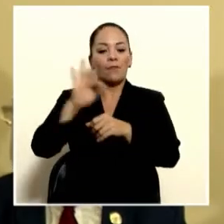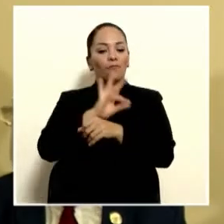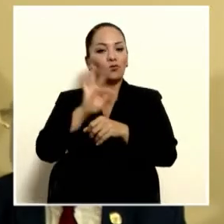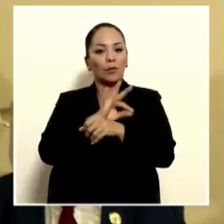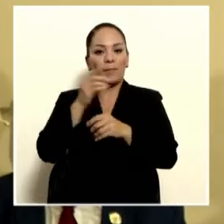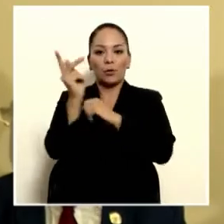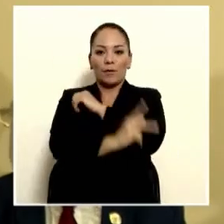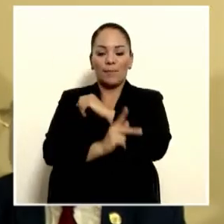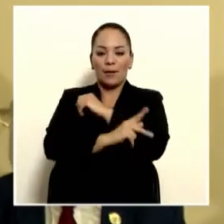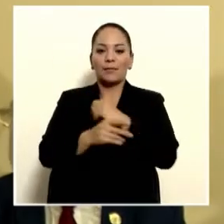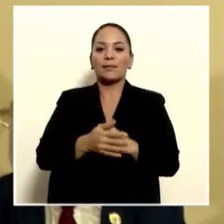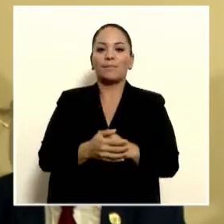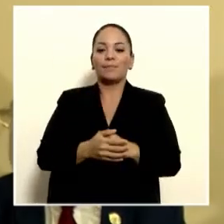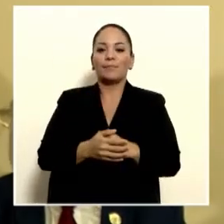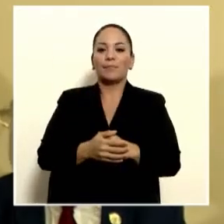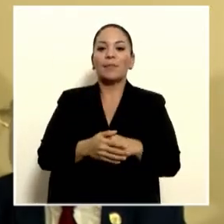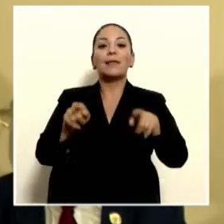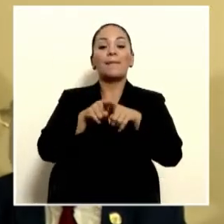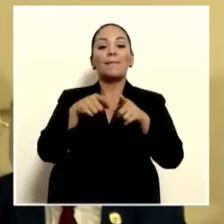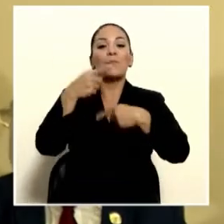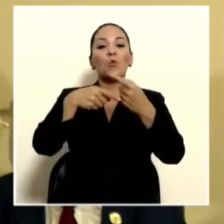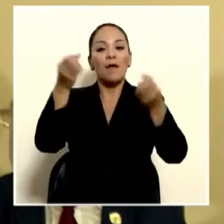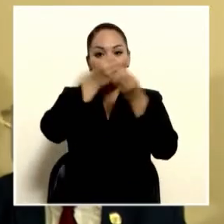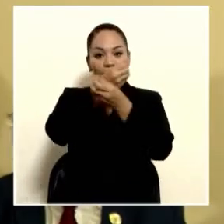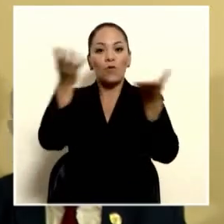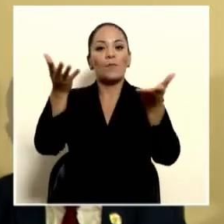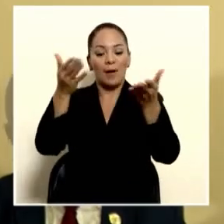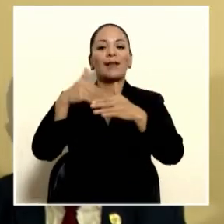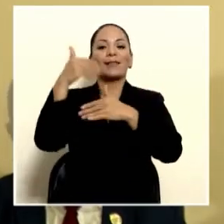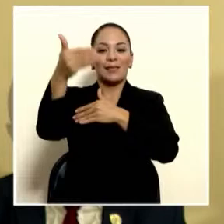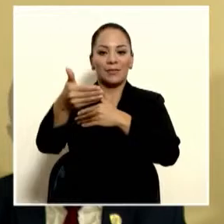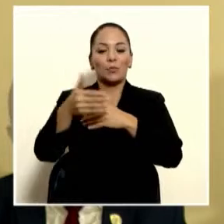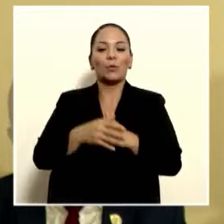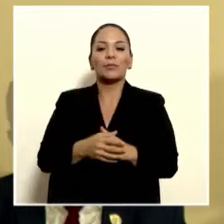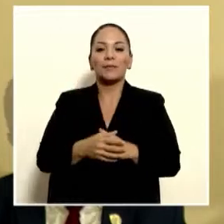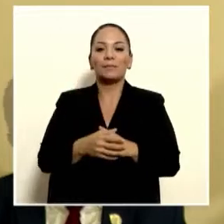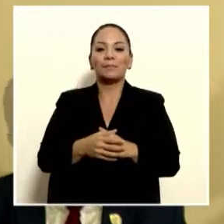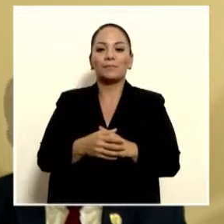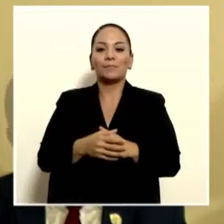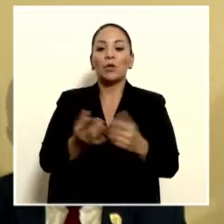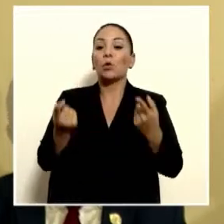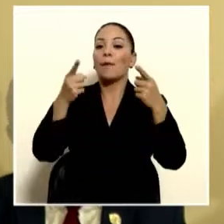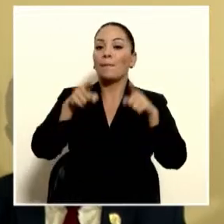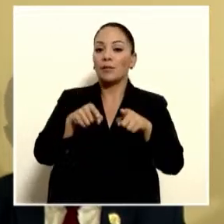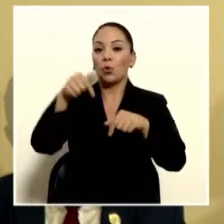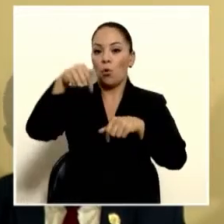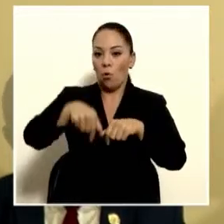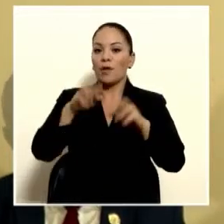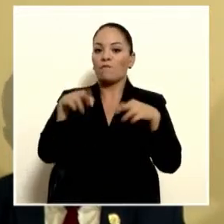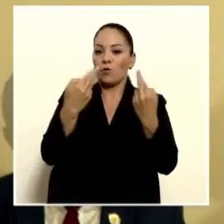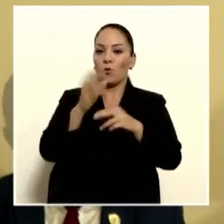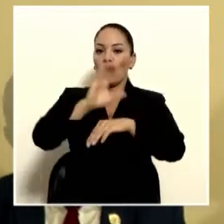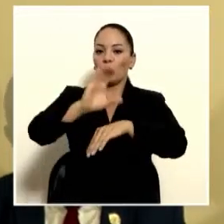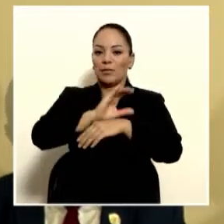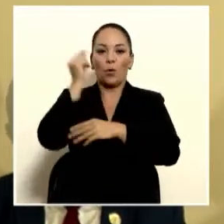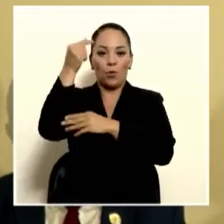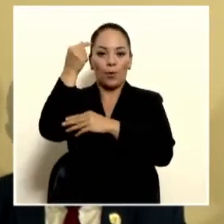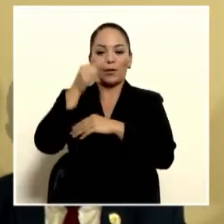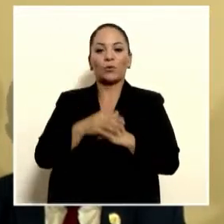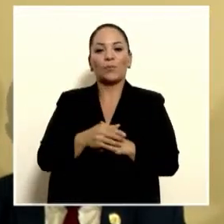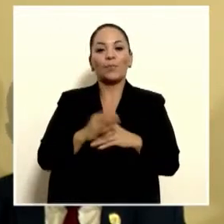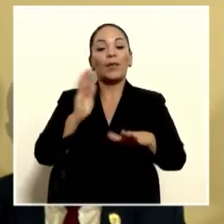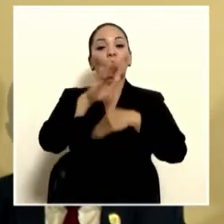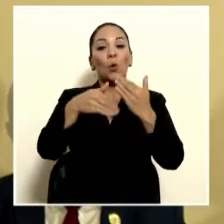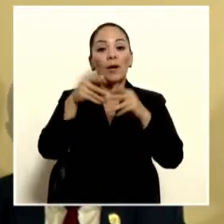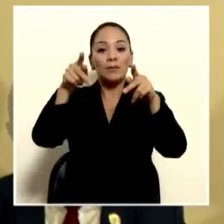país, así como les voy a comunicar luego lo que pasó en el Consejo de Gobierno, y a los que